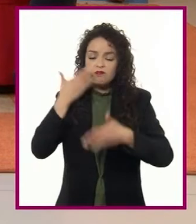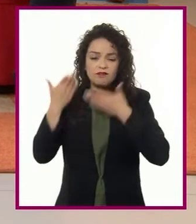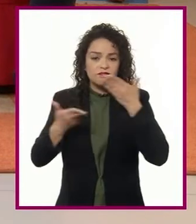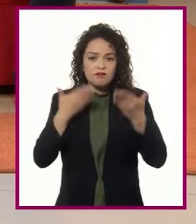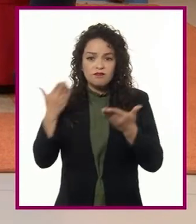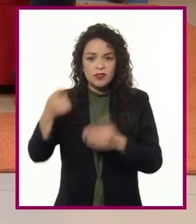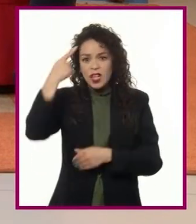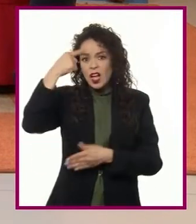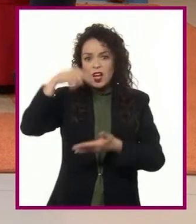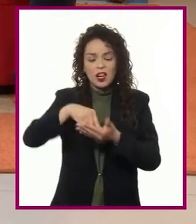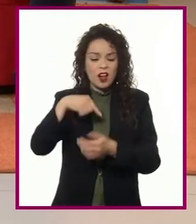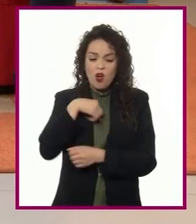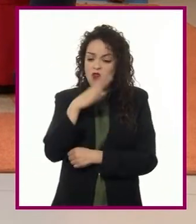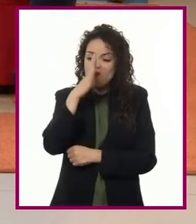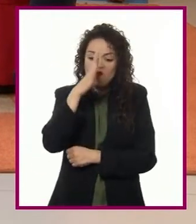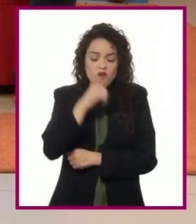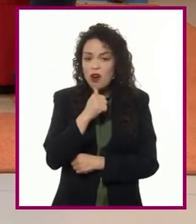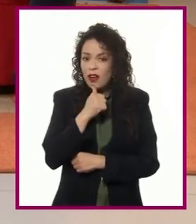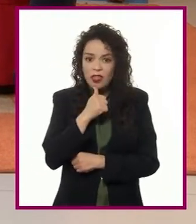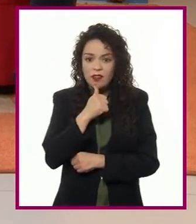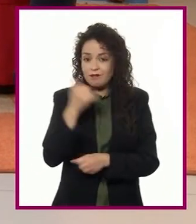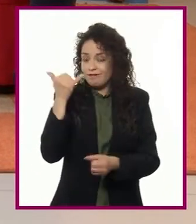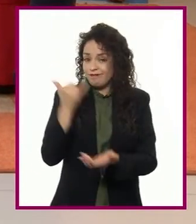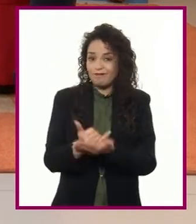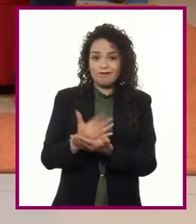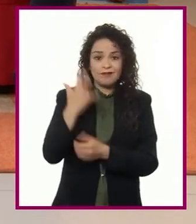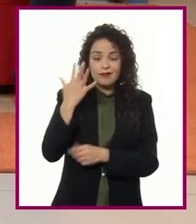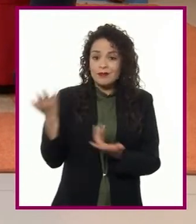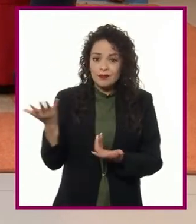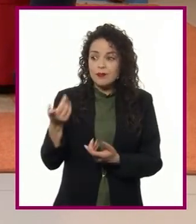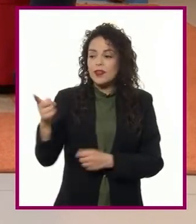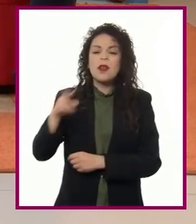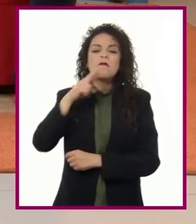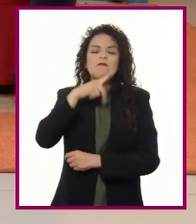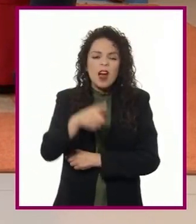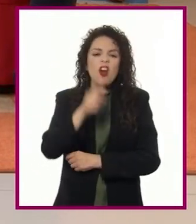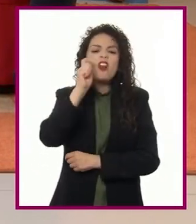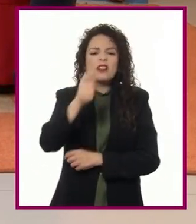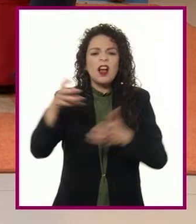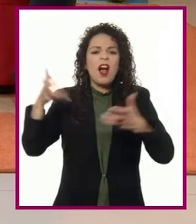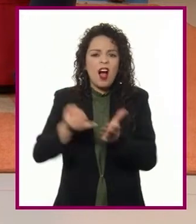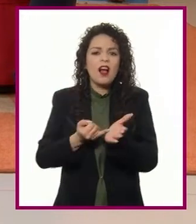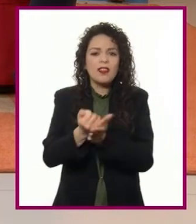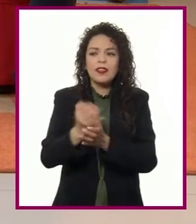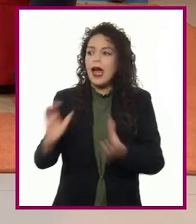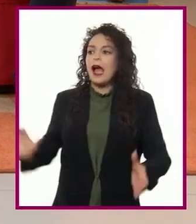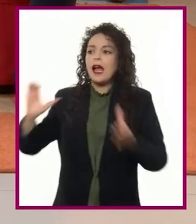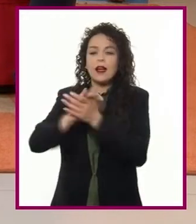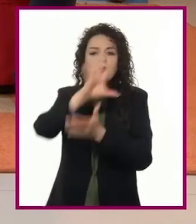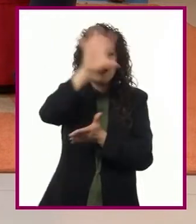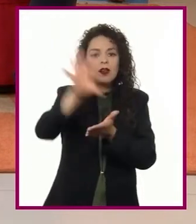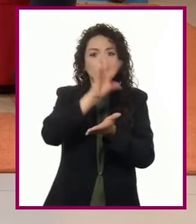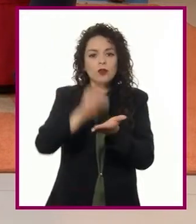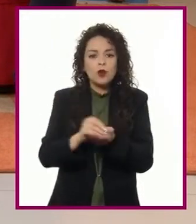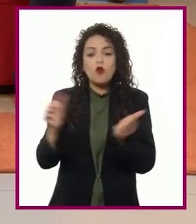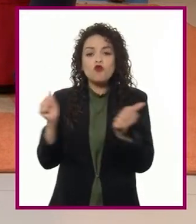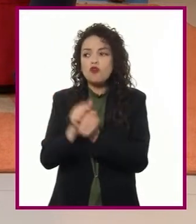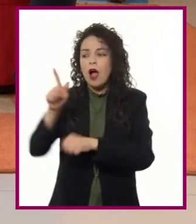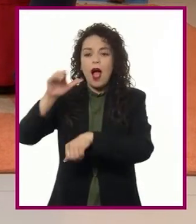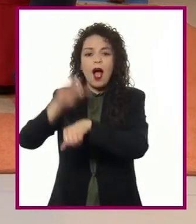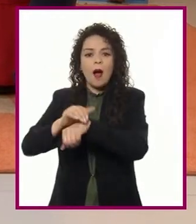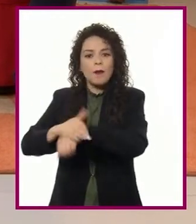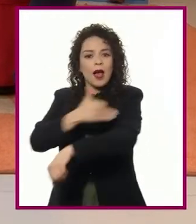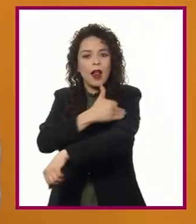era apta para ellos, y decidió casarse con un buen amigo de la familia, por considerarlo el único que le